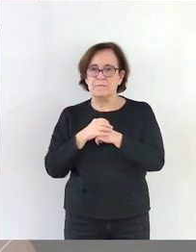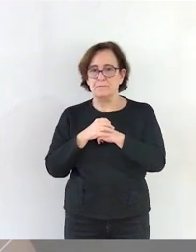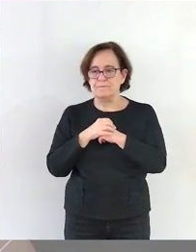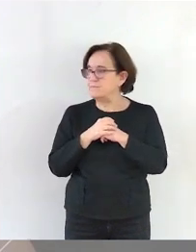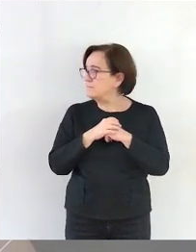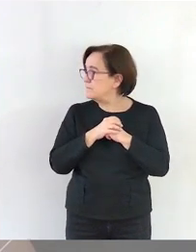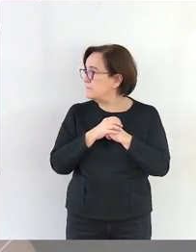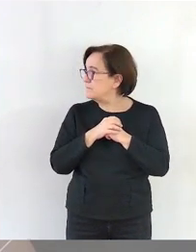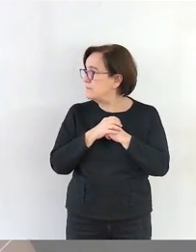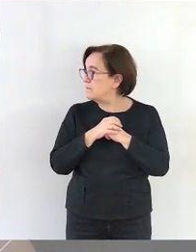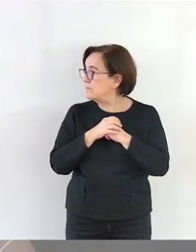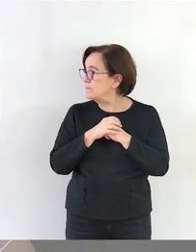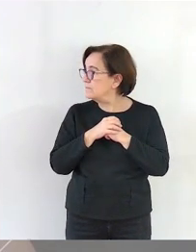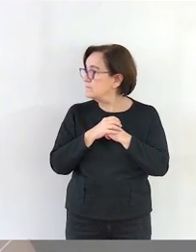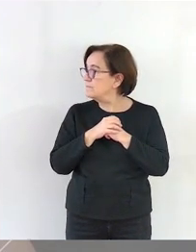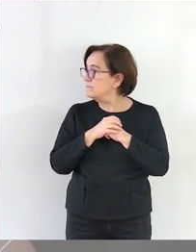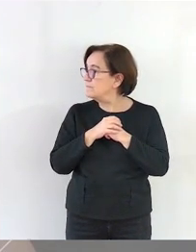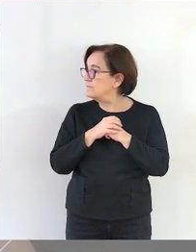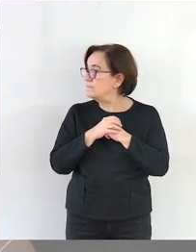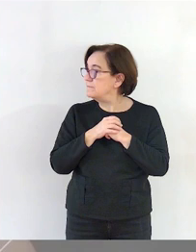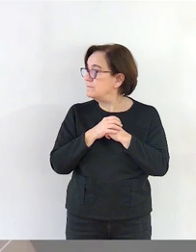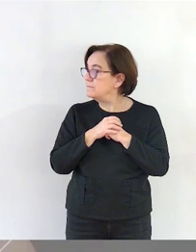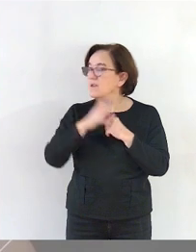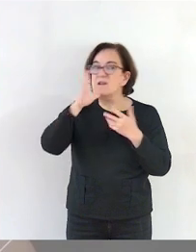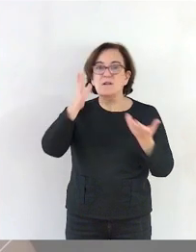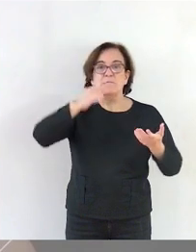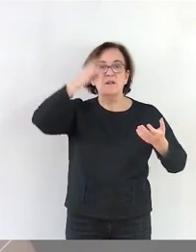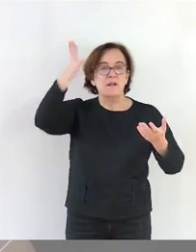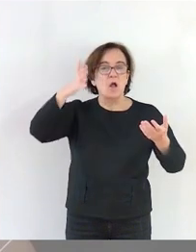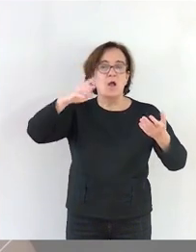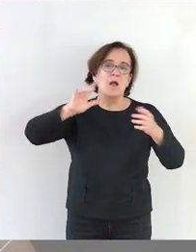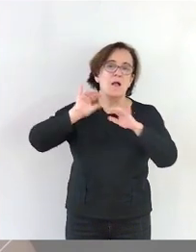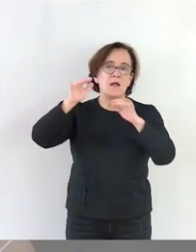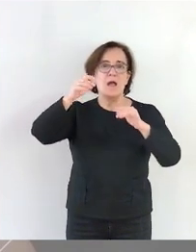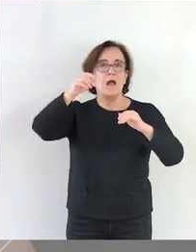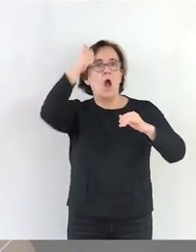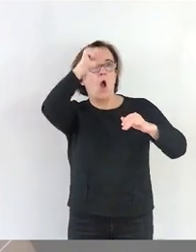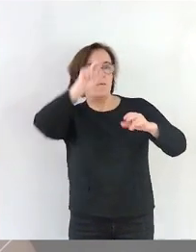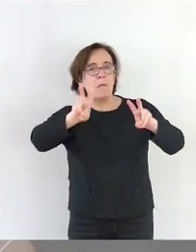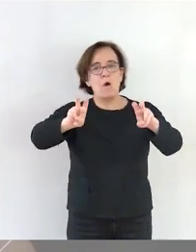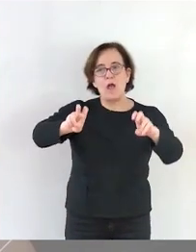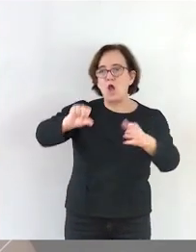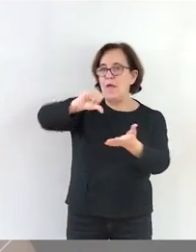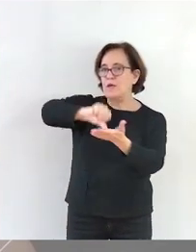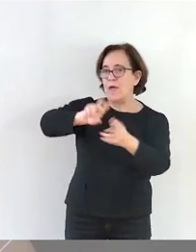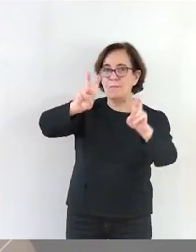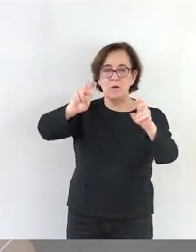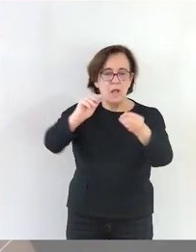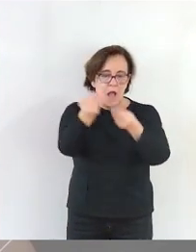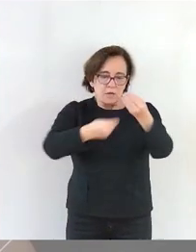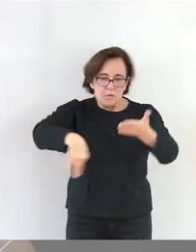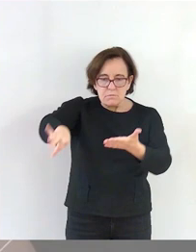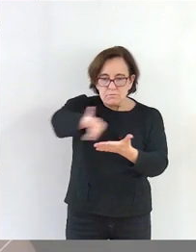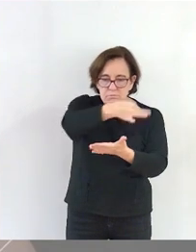que de repente eh se quieren inventar el el hombre moderno la ciudad moderna es decir cómo es decir y diseñan y se